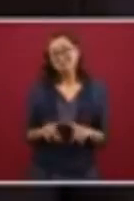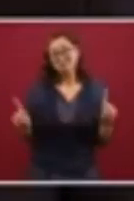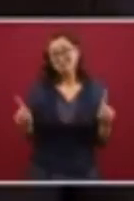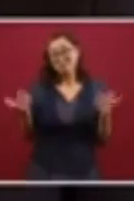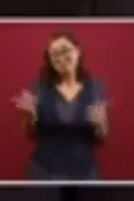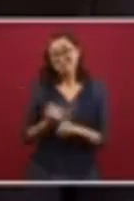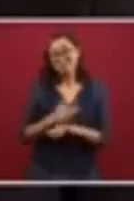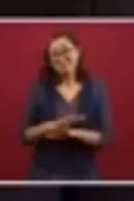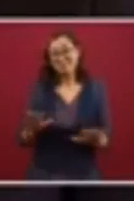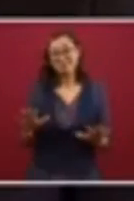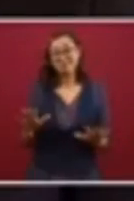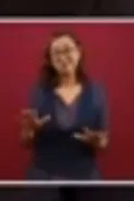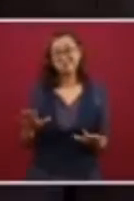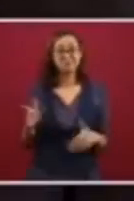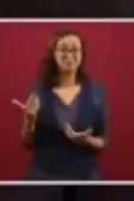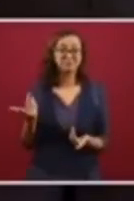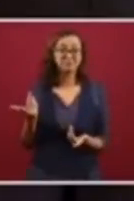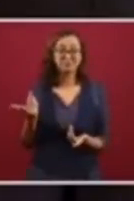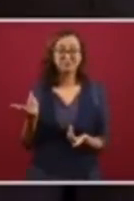Y no le echo la culpa